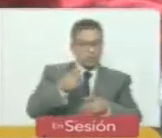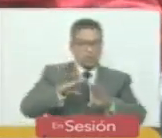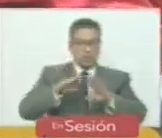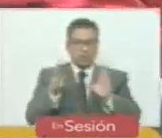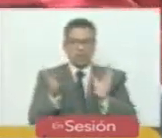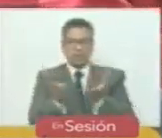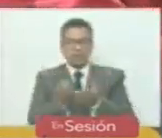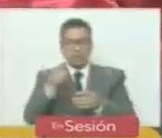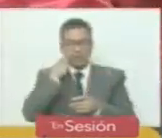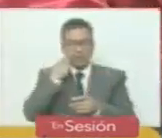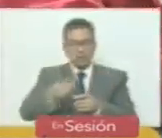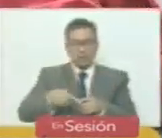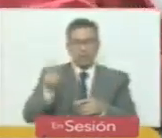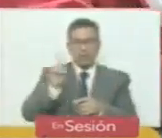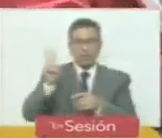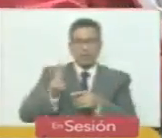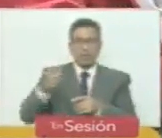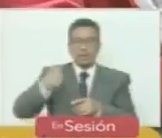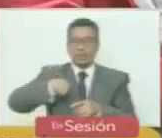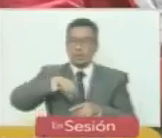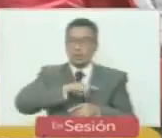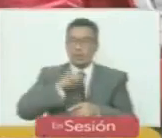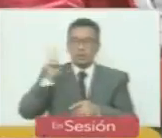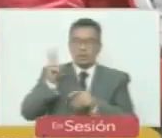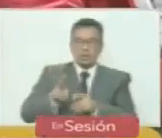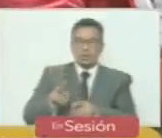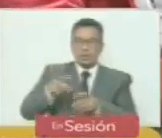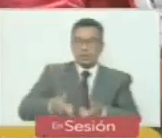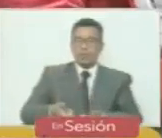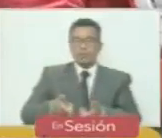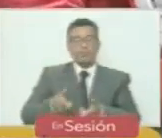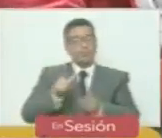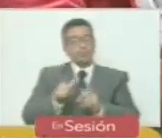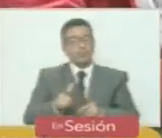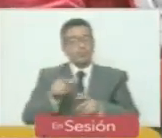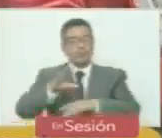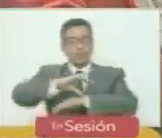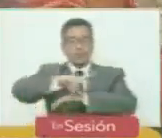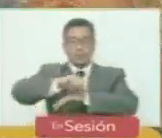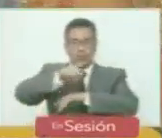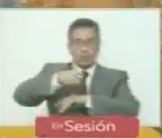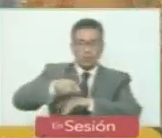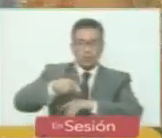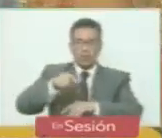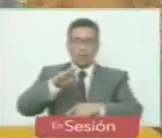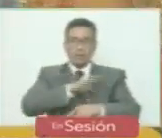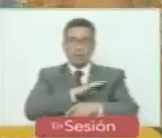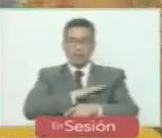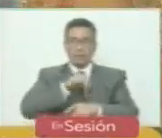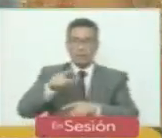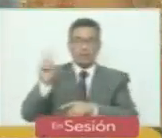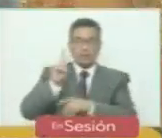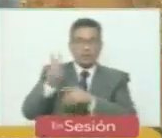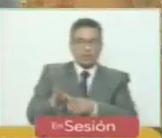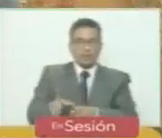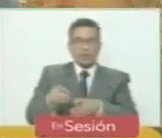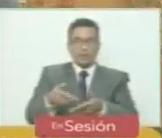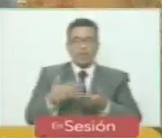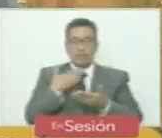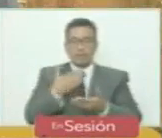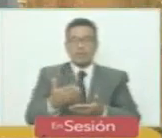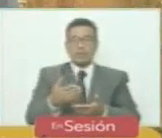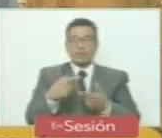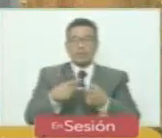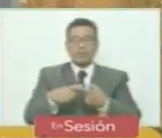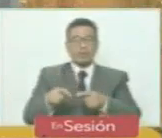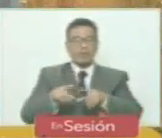que están siendo observados por Venezuela y que los venezolanos no vamos a permitir que se nos robe un bien que nos pertenece a todos los venezolanos y el cual vamos a exigir en cualquier lugar